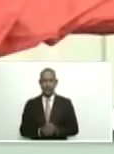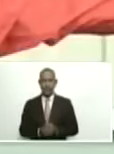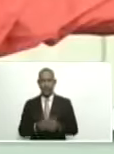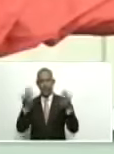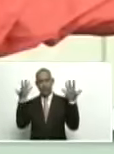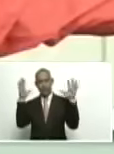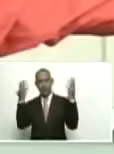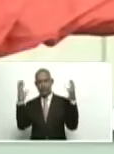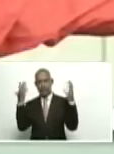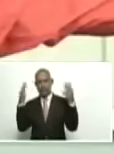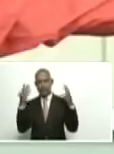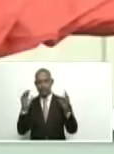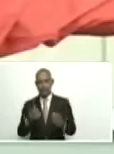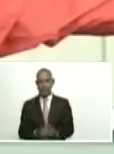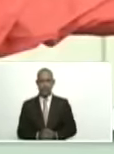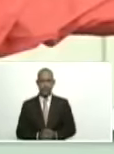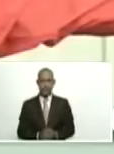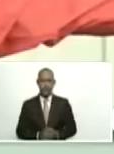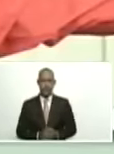¡Supercilita!